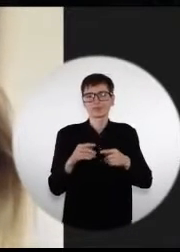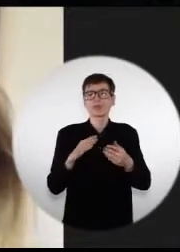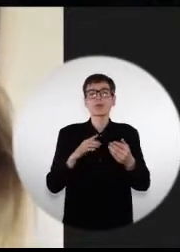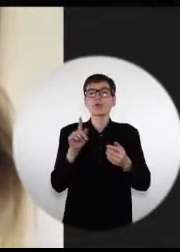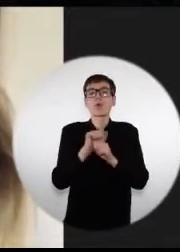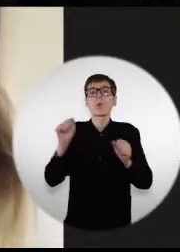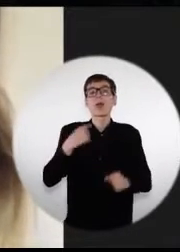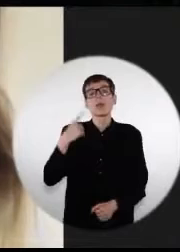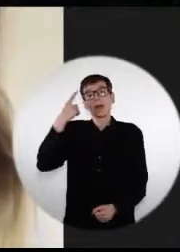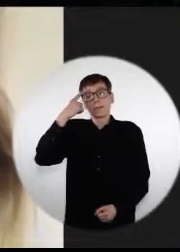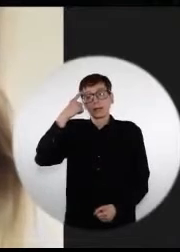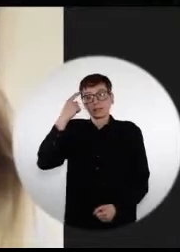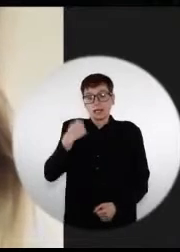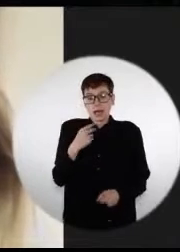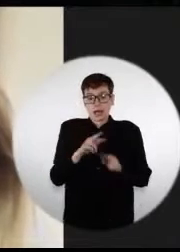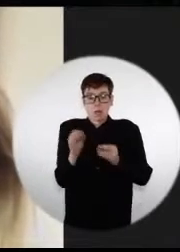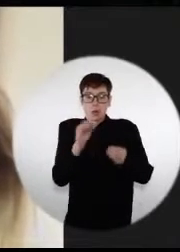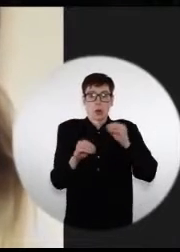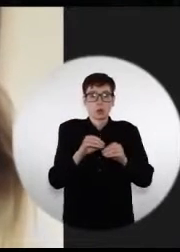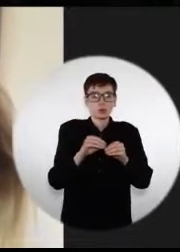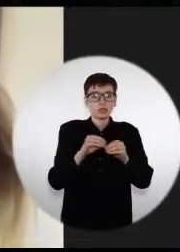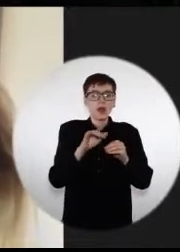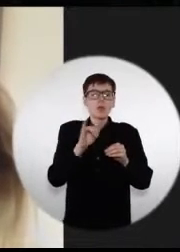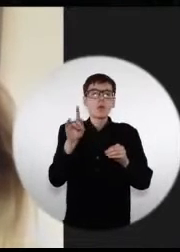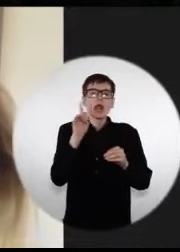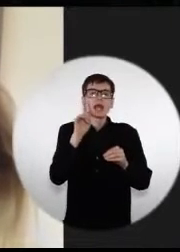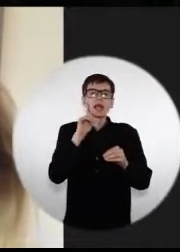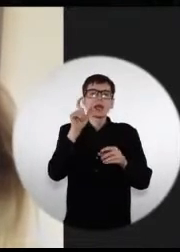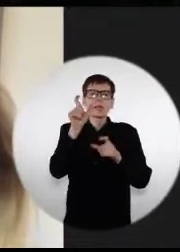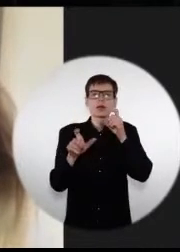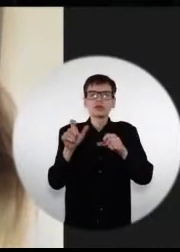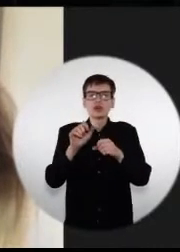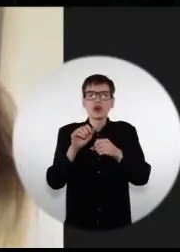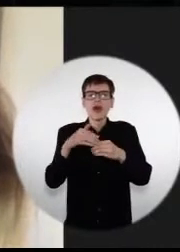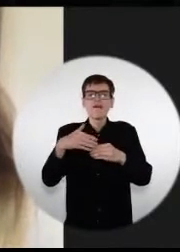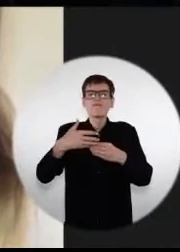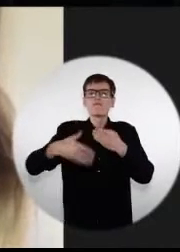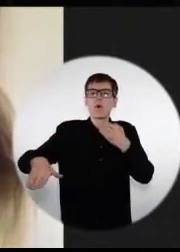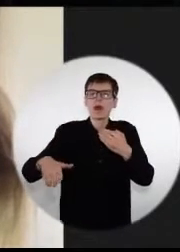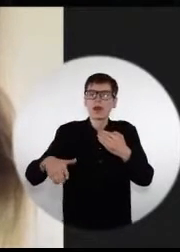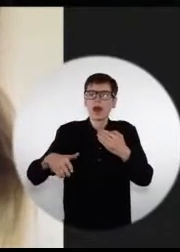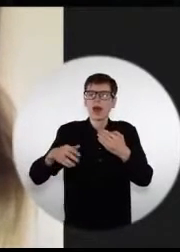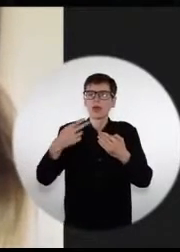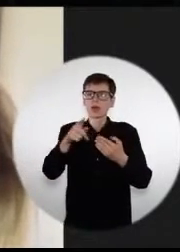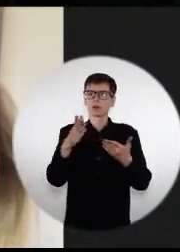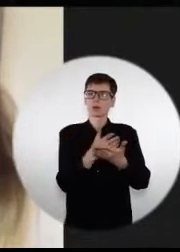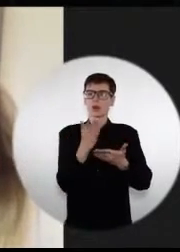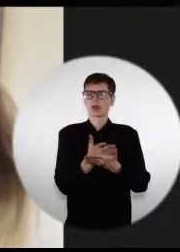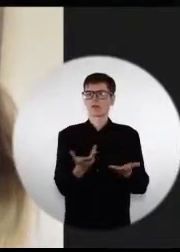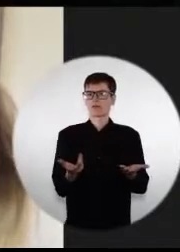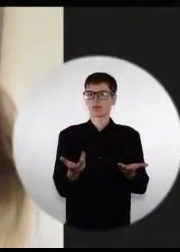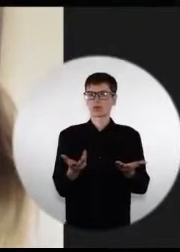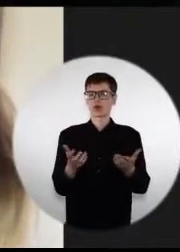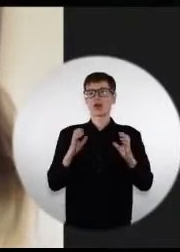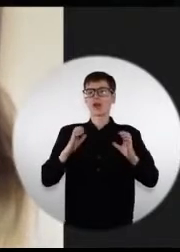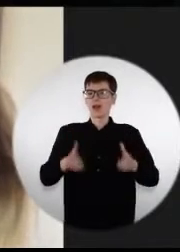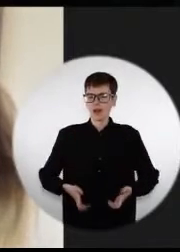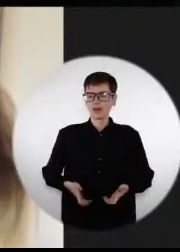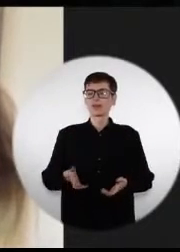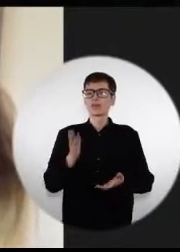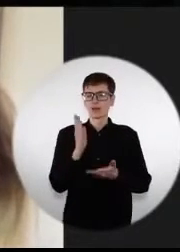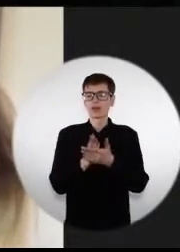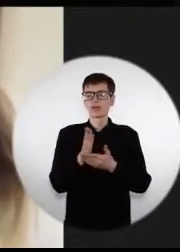no no puedes no puedes pensar en producir sin pensar en quién está quedando fuera de tu